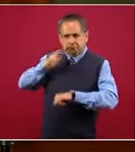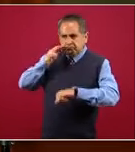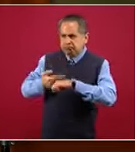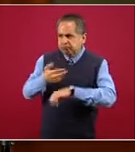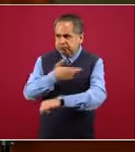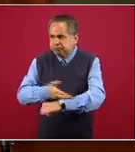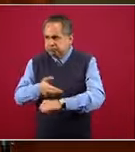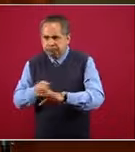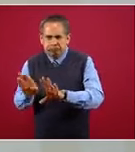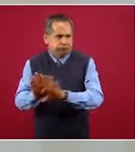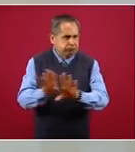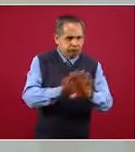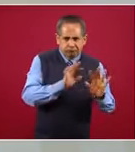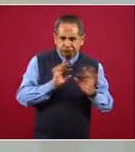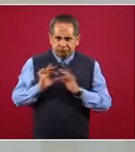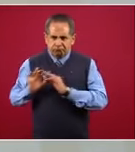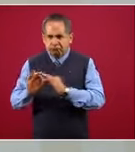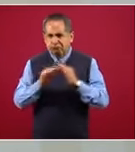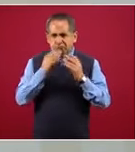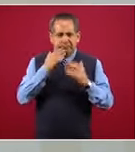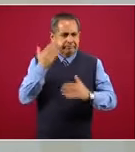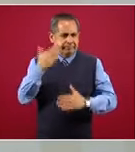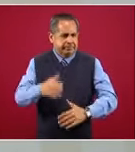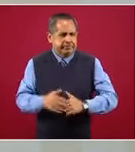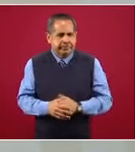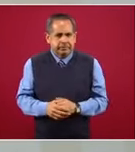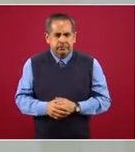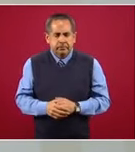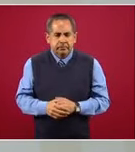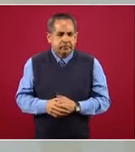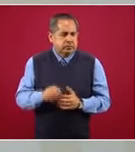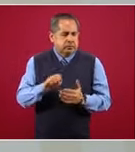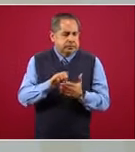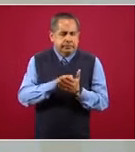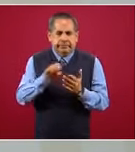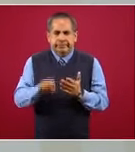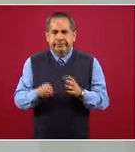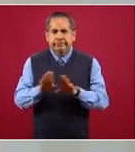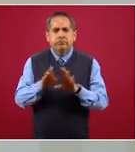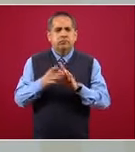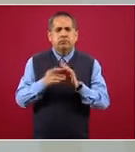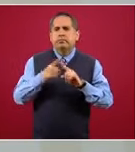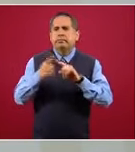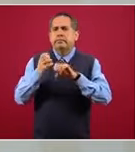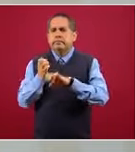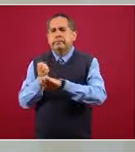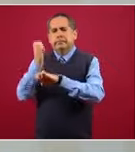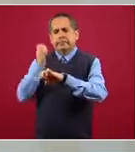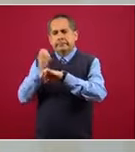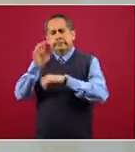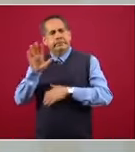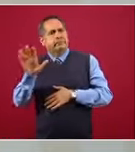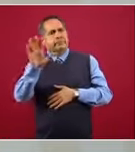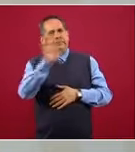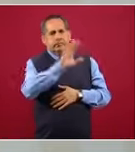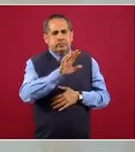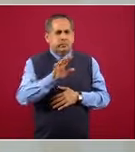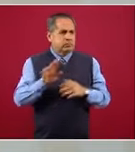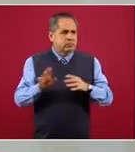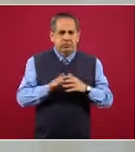bien comunicada. Ustedes se preguntarán, ¿cómo hace los estados para que